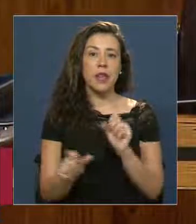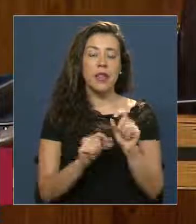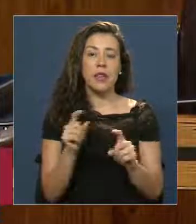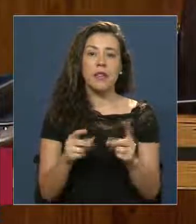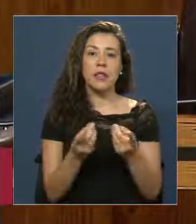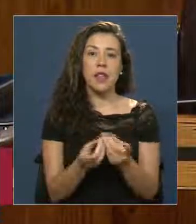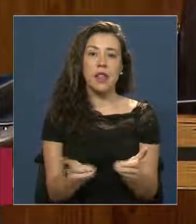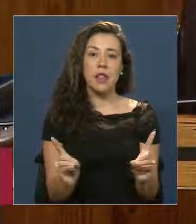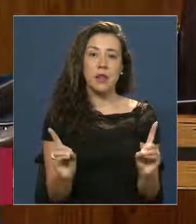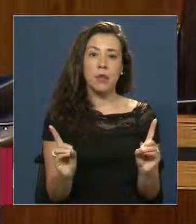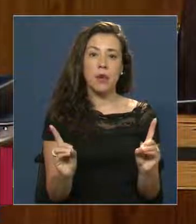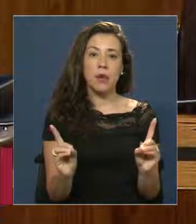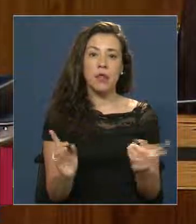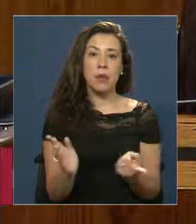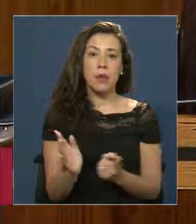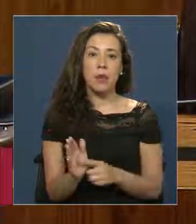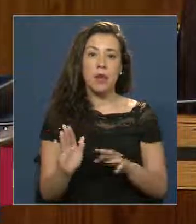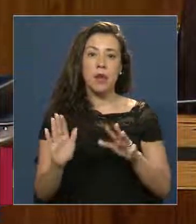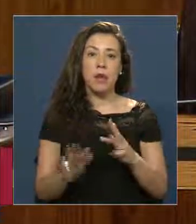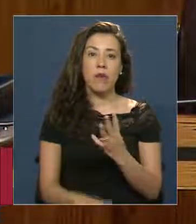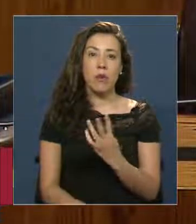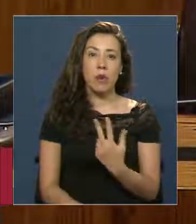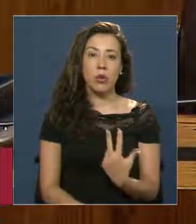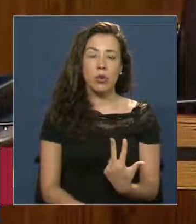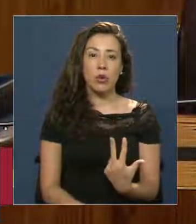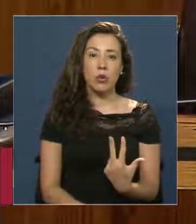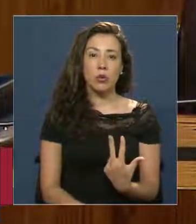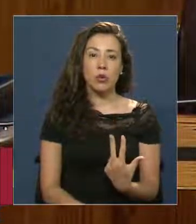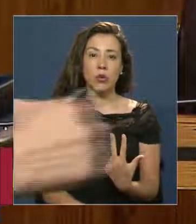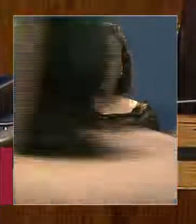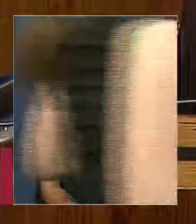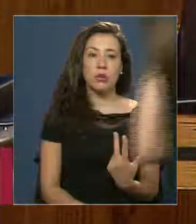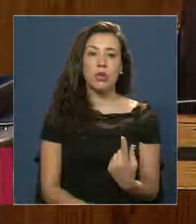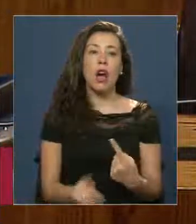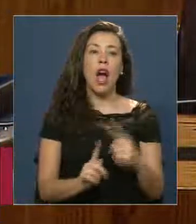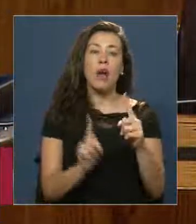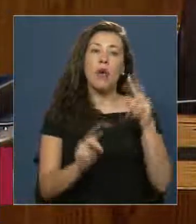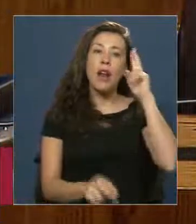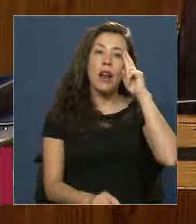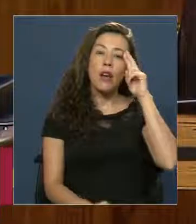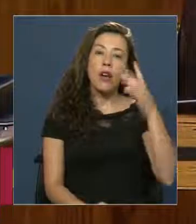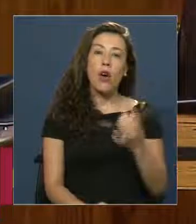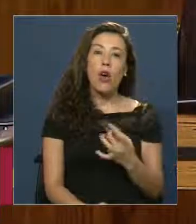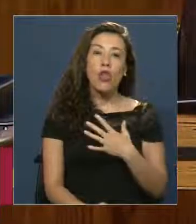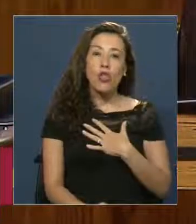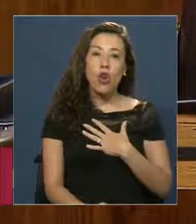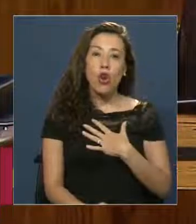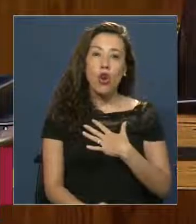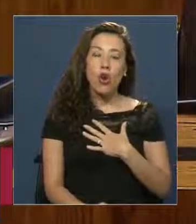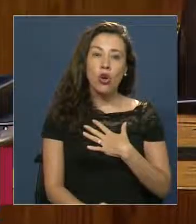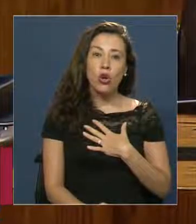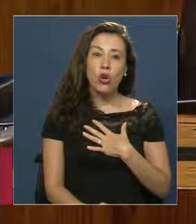de la Democracia de 1948, que algunos recordarán con mucho dolor en esta sala,